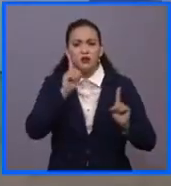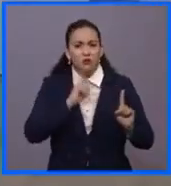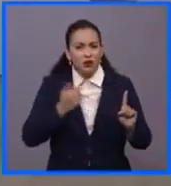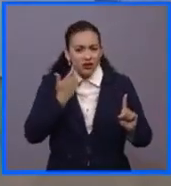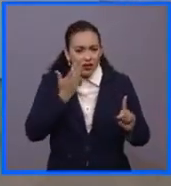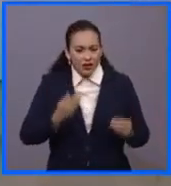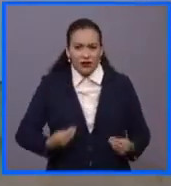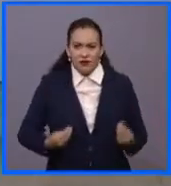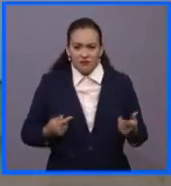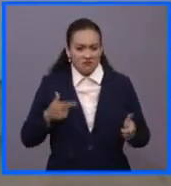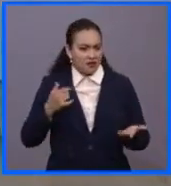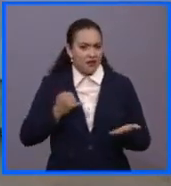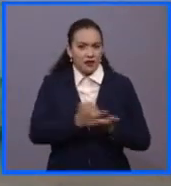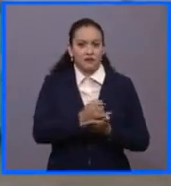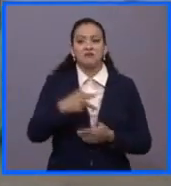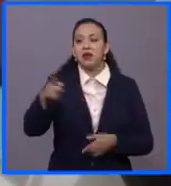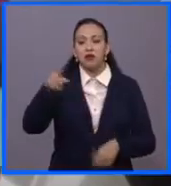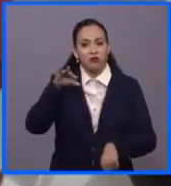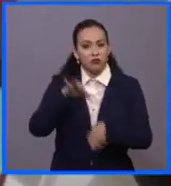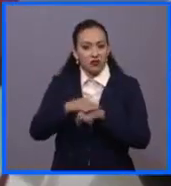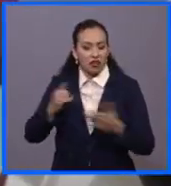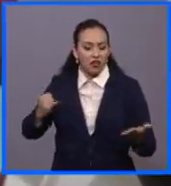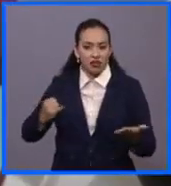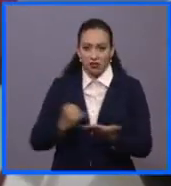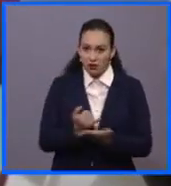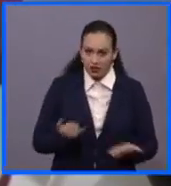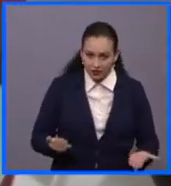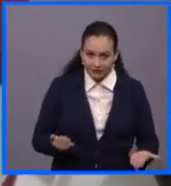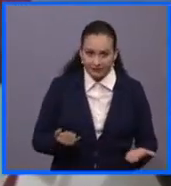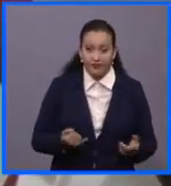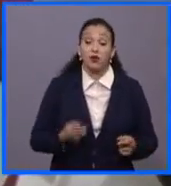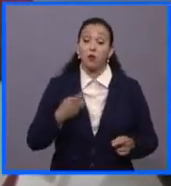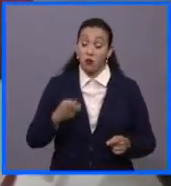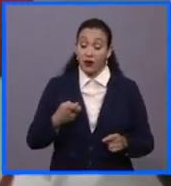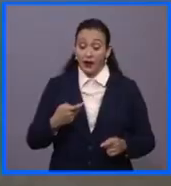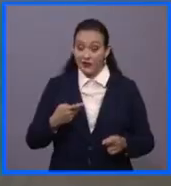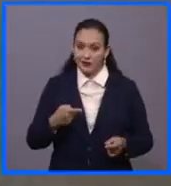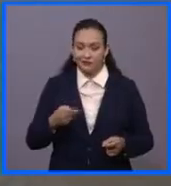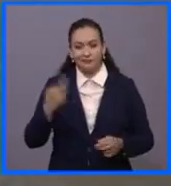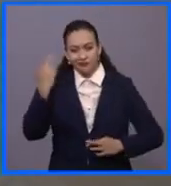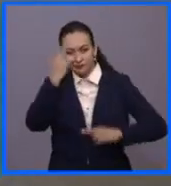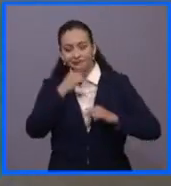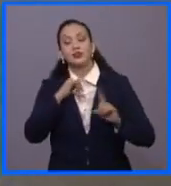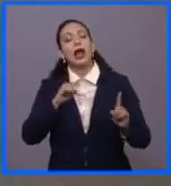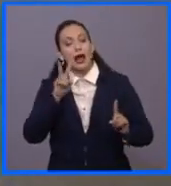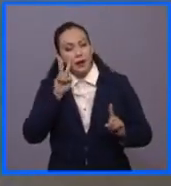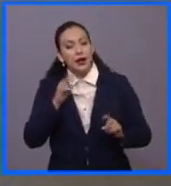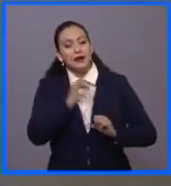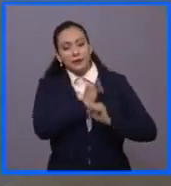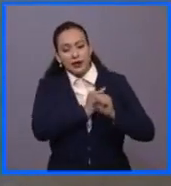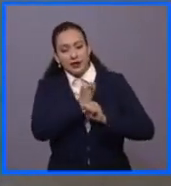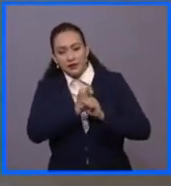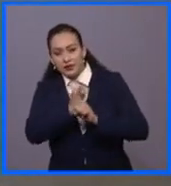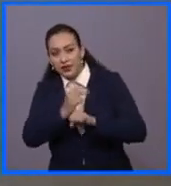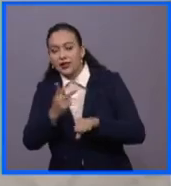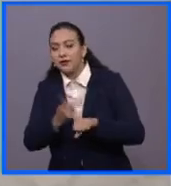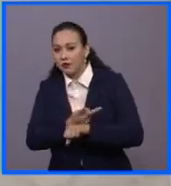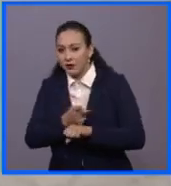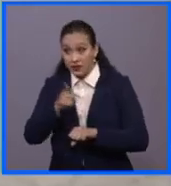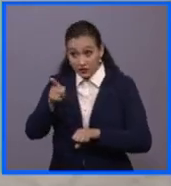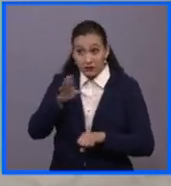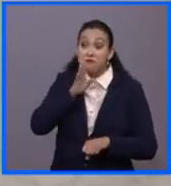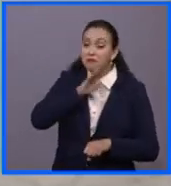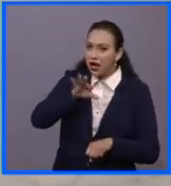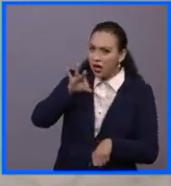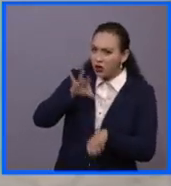dar vista al órgano de control interno de la institución para que el área competente determine si procede iniciar un procedimiento de